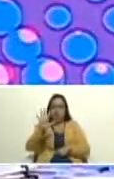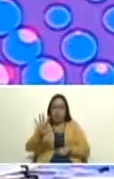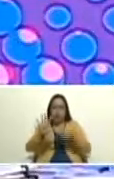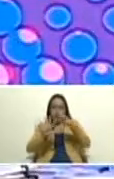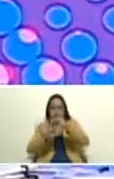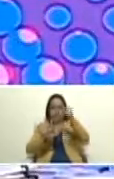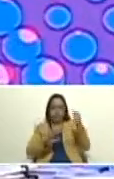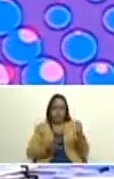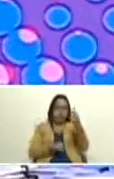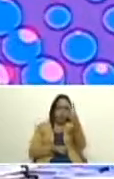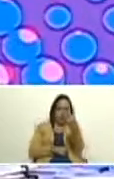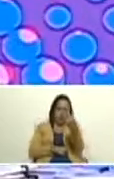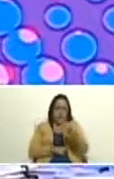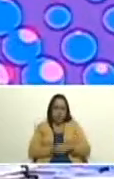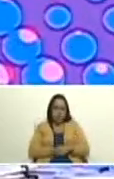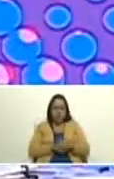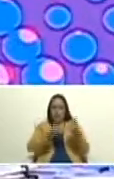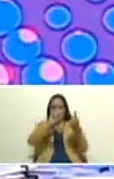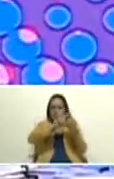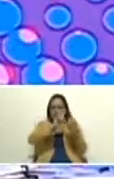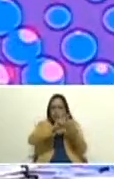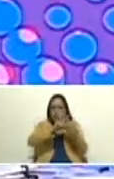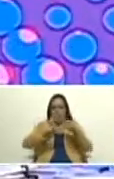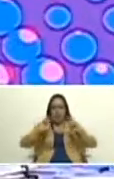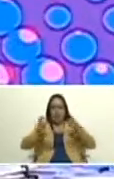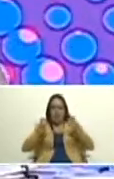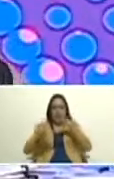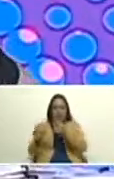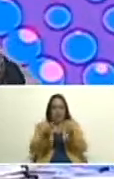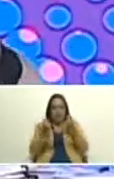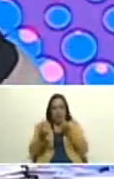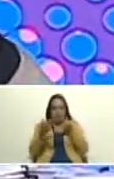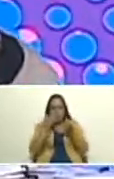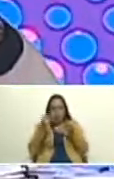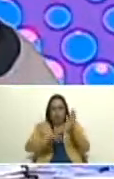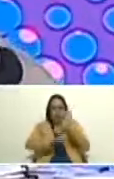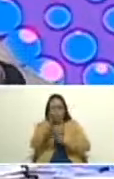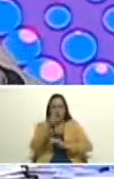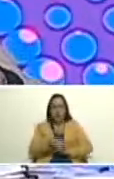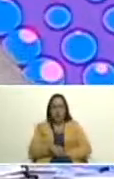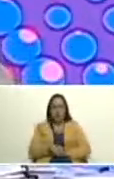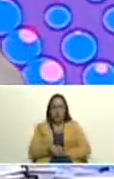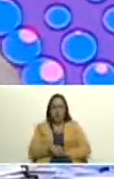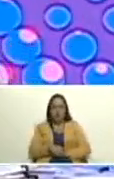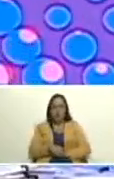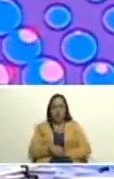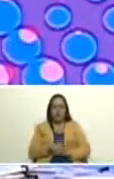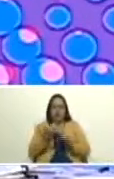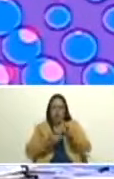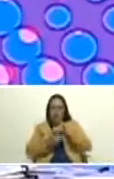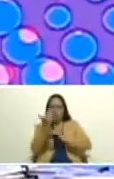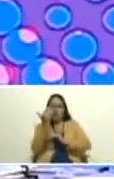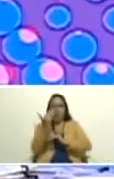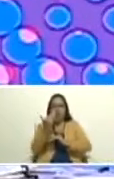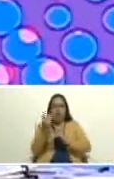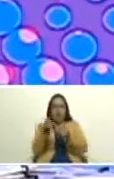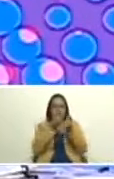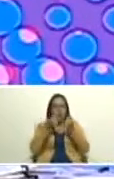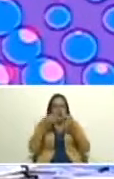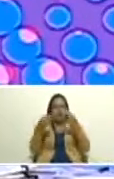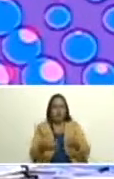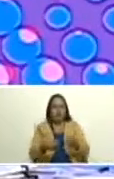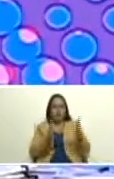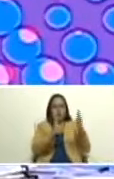Uno, el tema económico, la recuperación económica, el crecimiento de la economía verdadera, la economía de tu hogar, de